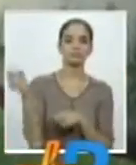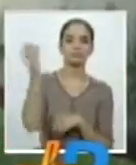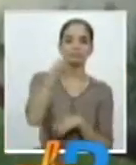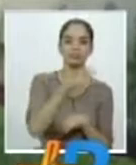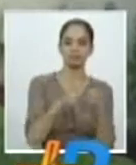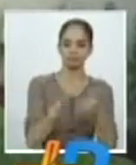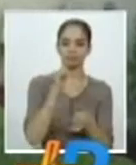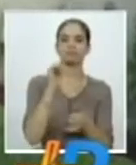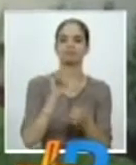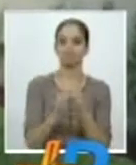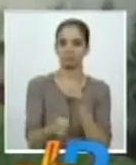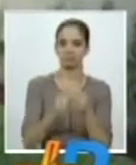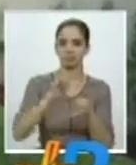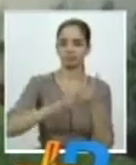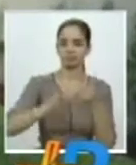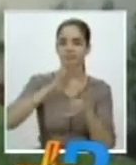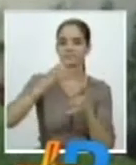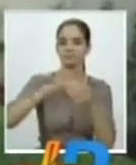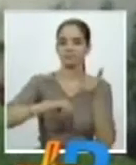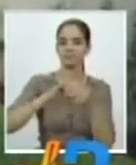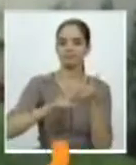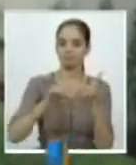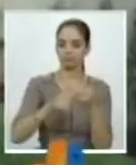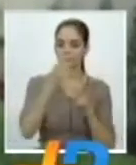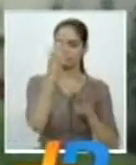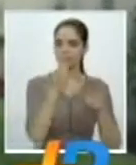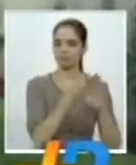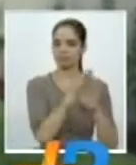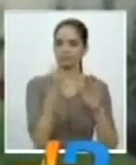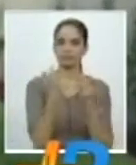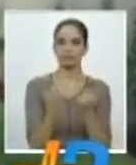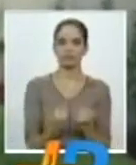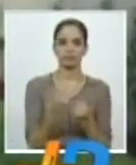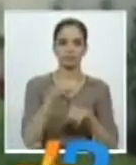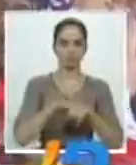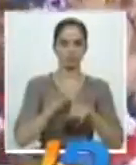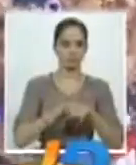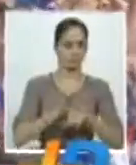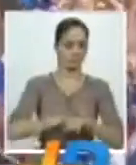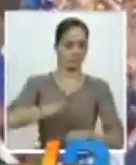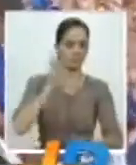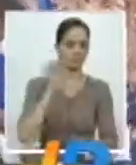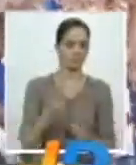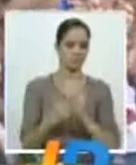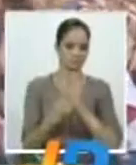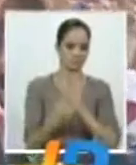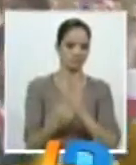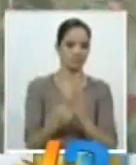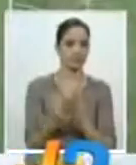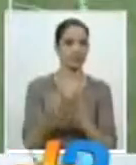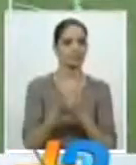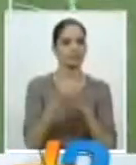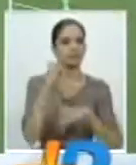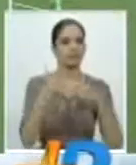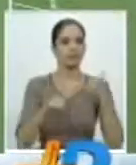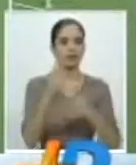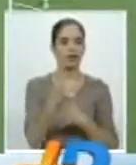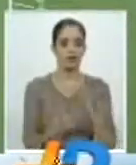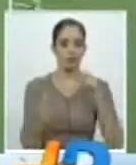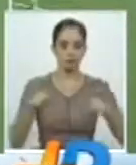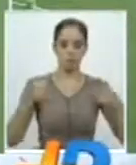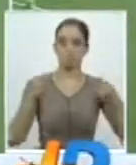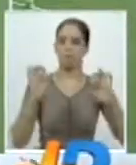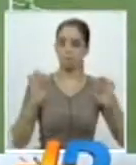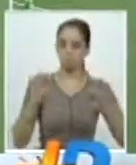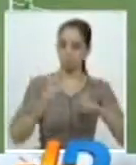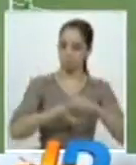cuartos de final. Vamos a las acciones de este compromiso que se desarrolló hoy a primera hora. En un juego donde ambos equipos tuvieron un buen